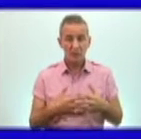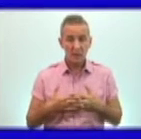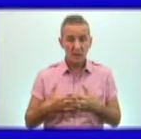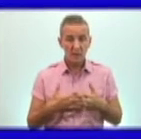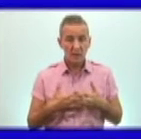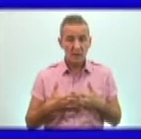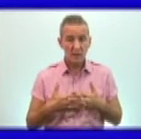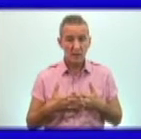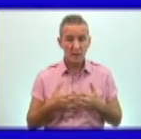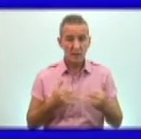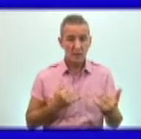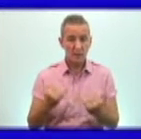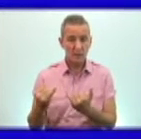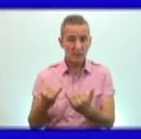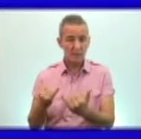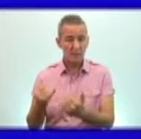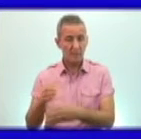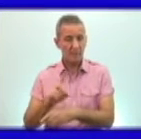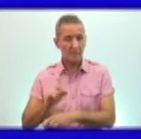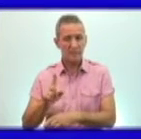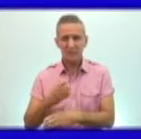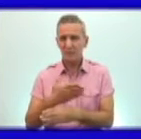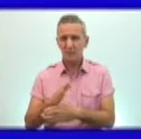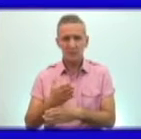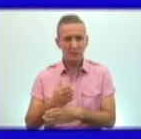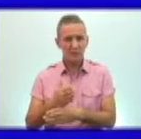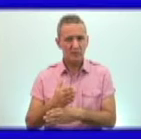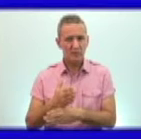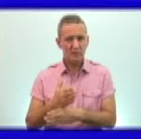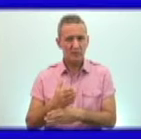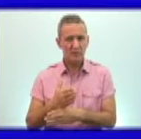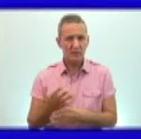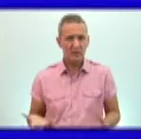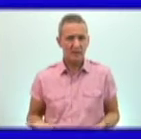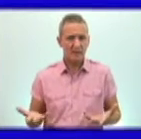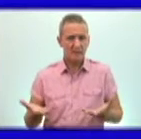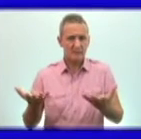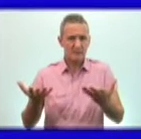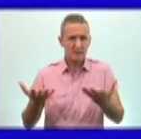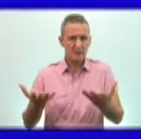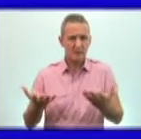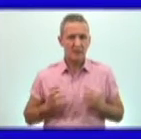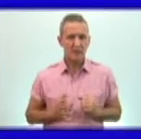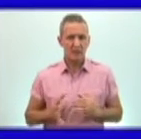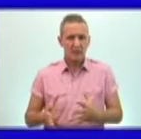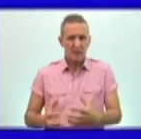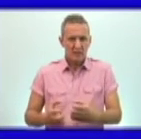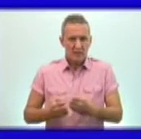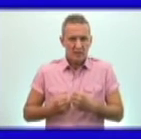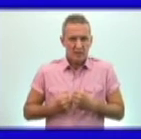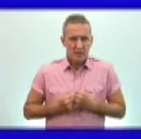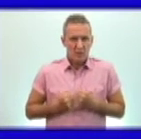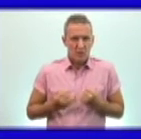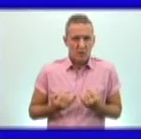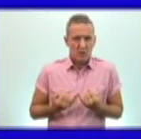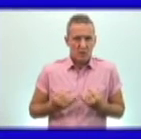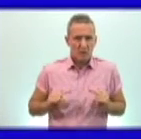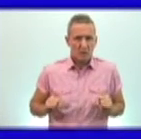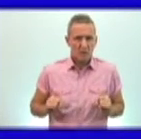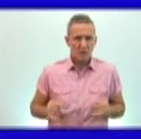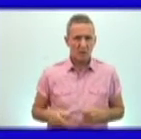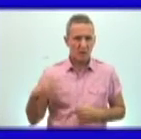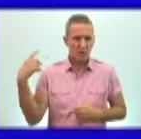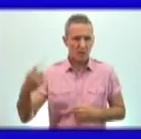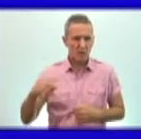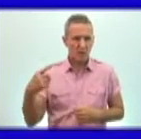significa intercambio desigual, exacerbación del egoísmo individual, el imperio de la irracionalidad y la anarquía, la explotación